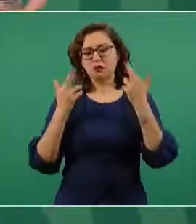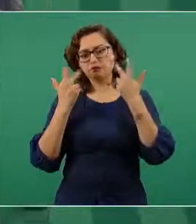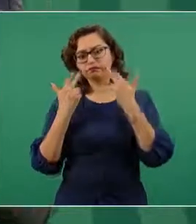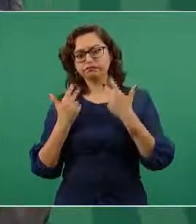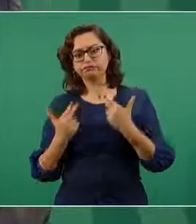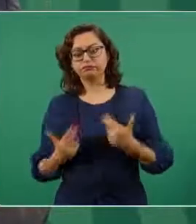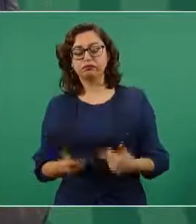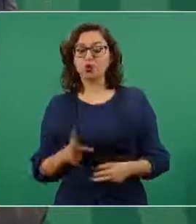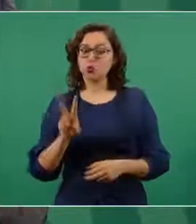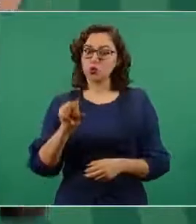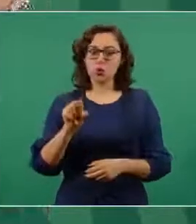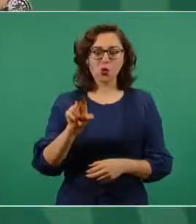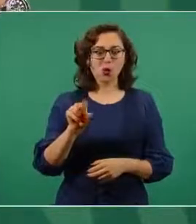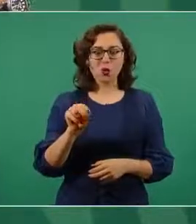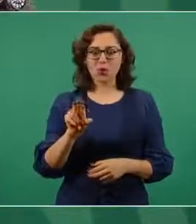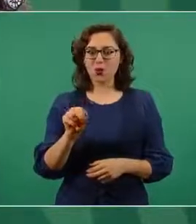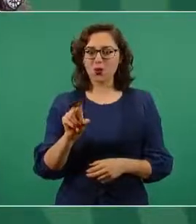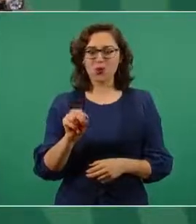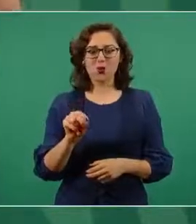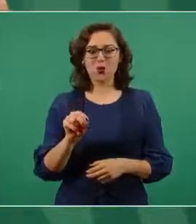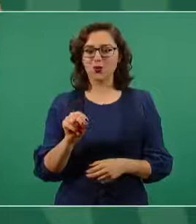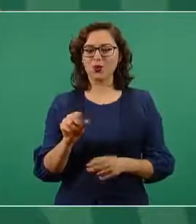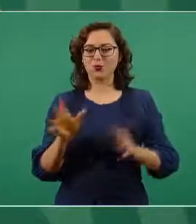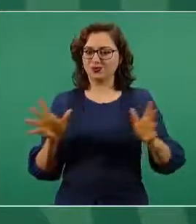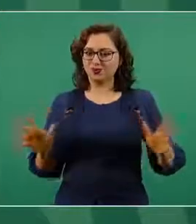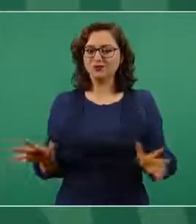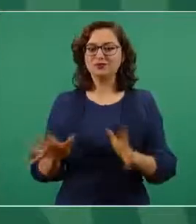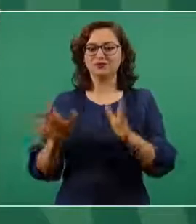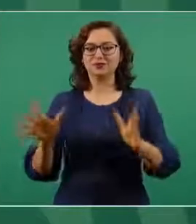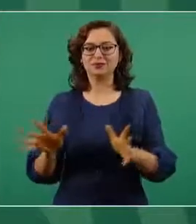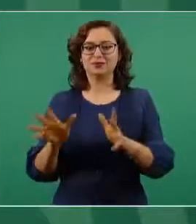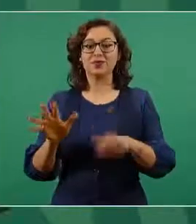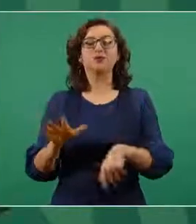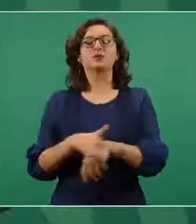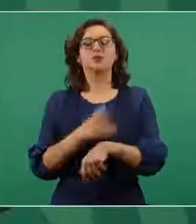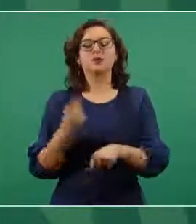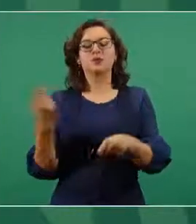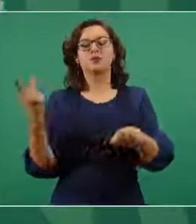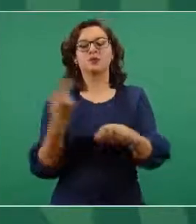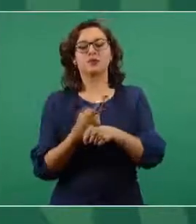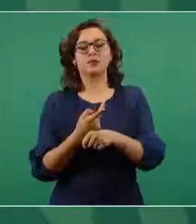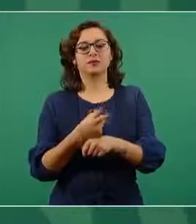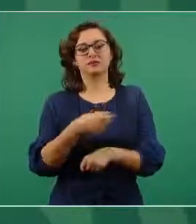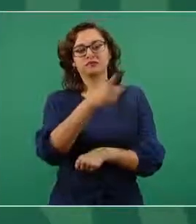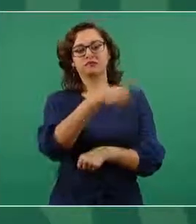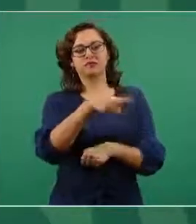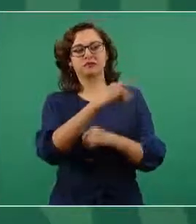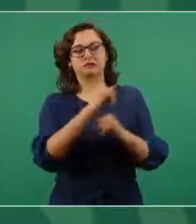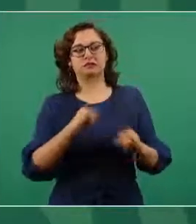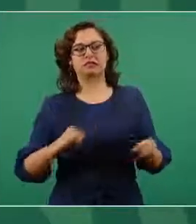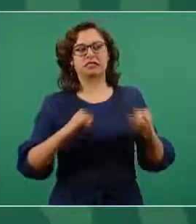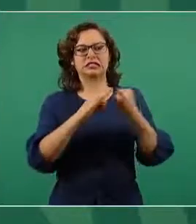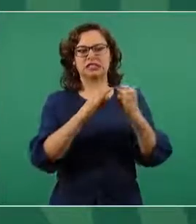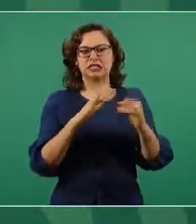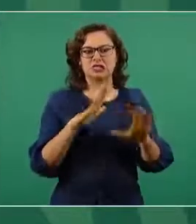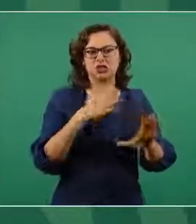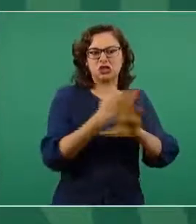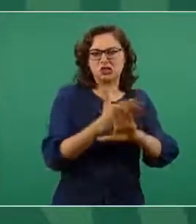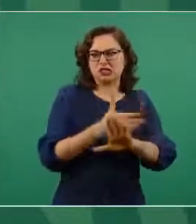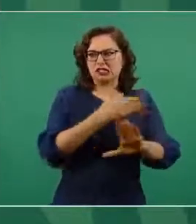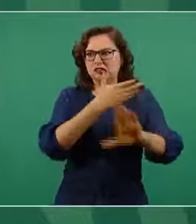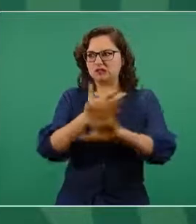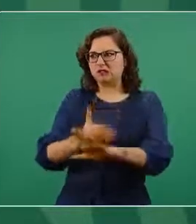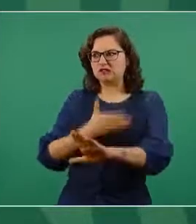porque también llevan a cabo estas acciones antidemocráticas